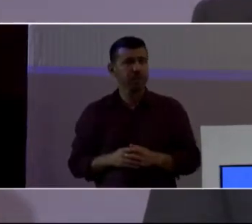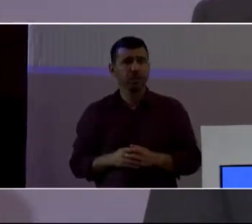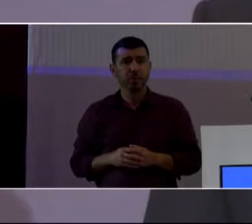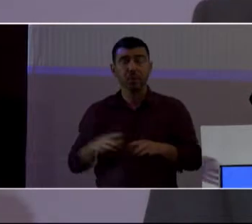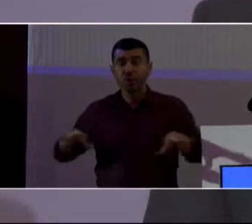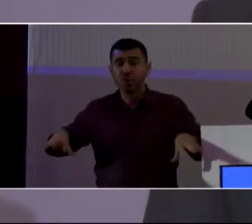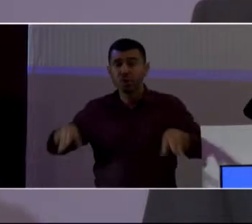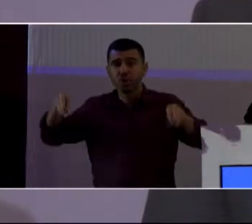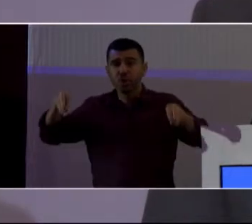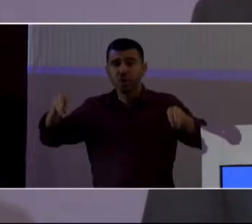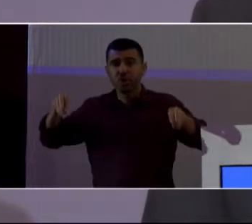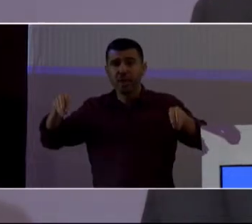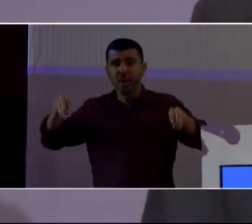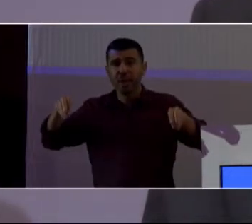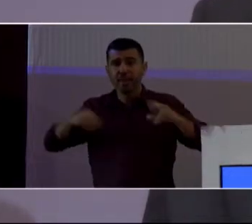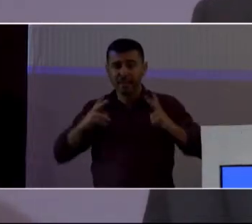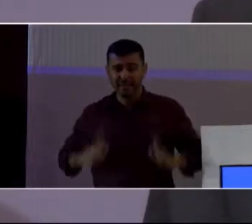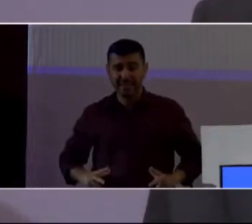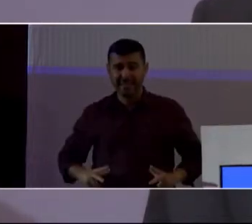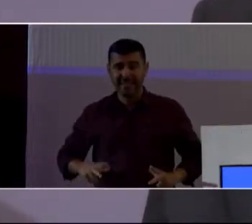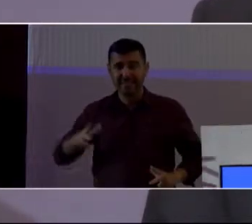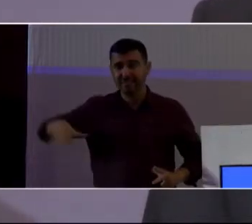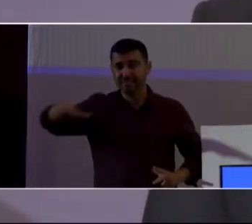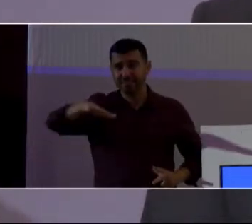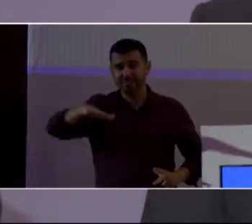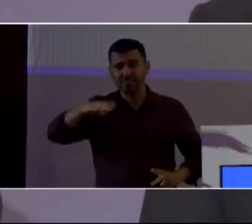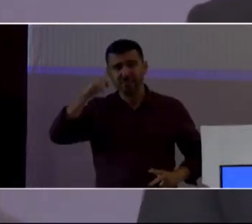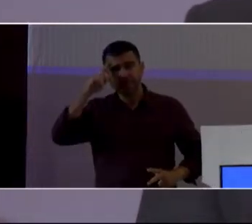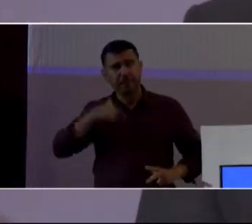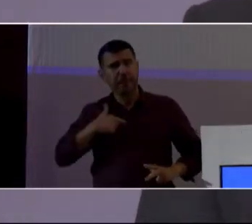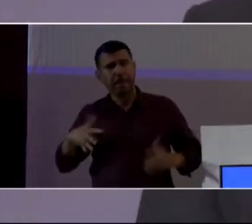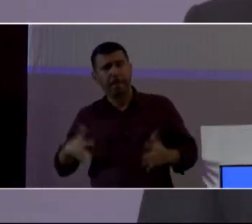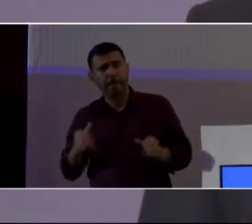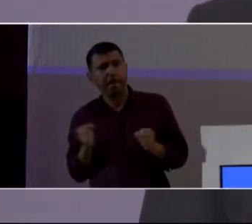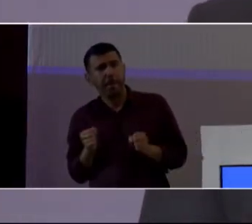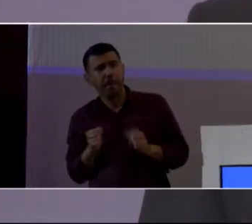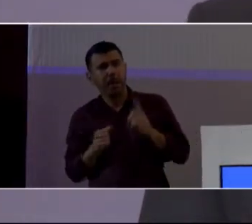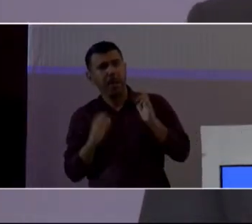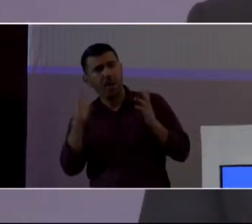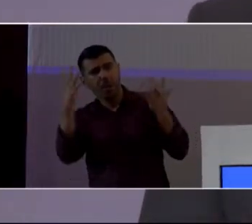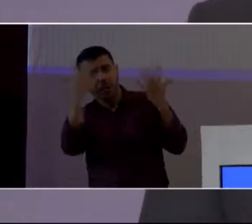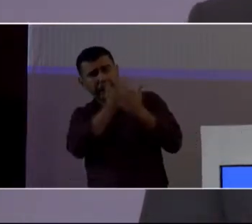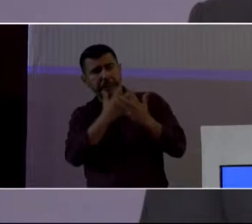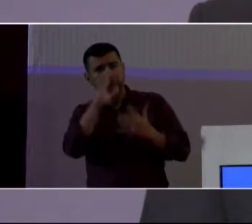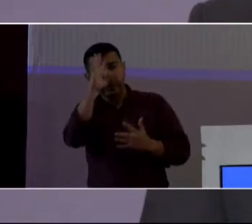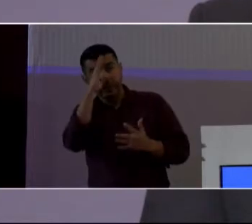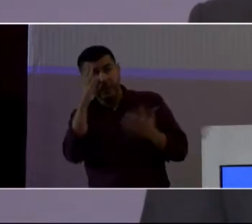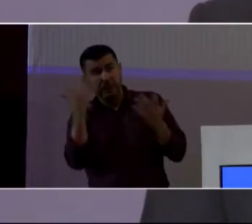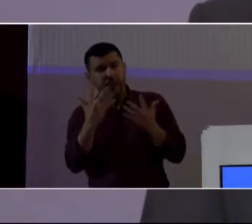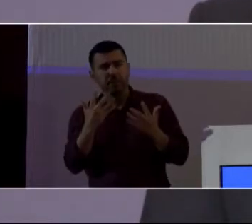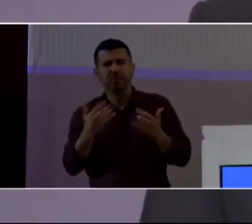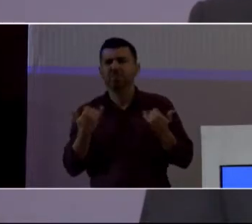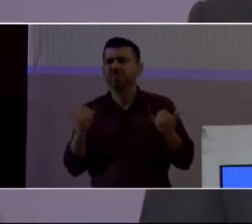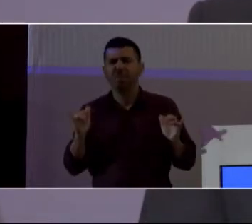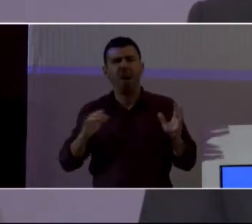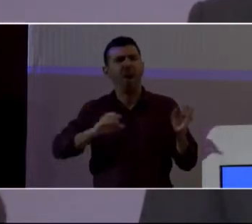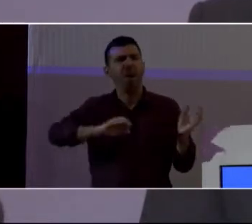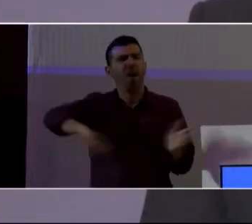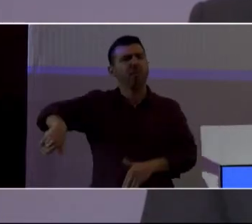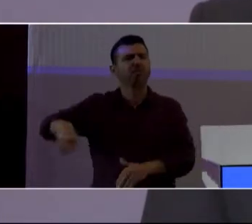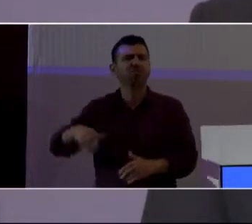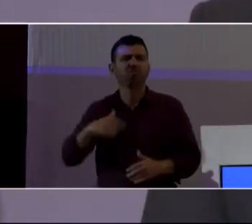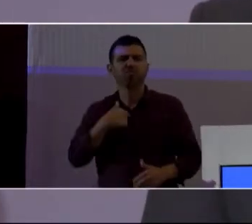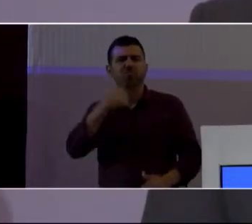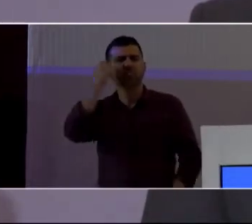sociedad civil de este programa y de estos procesos, yo creo que ya quedó atrás. Por eso el